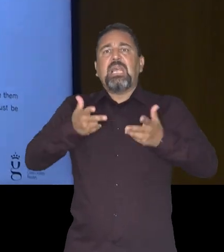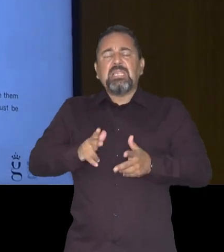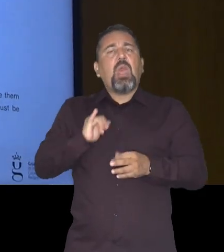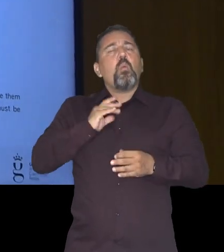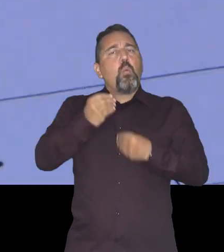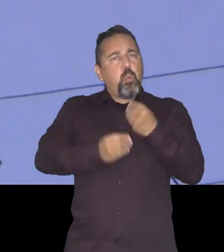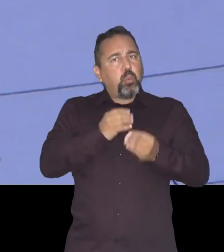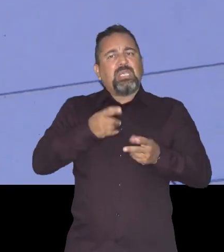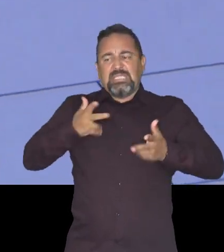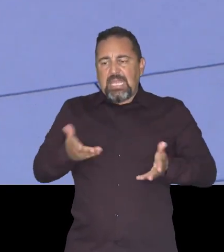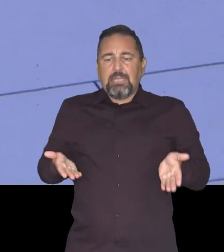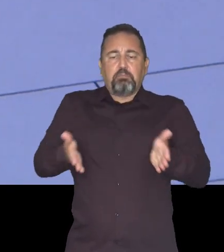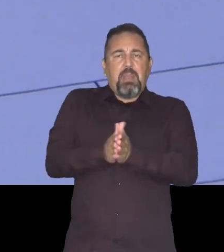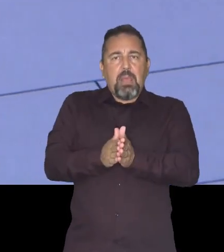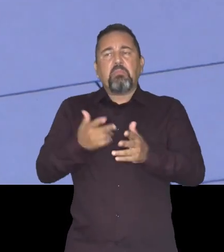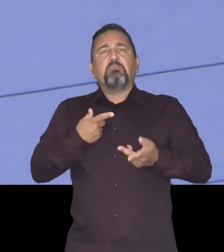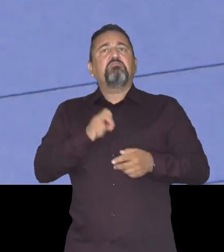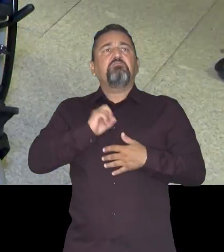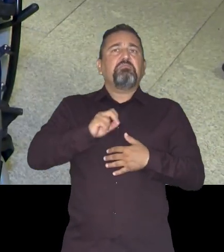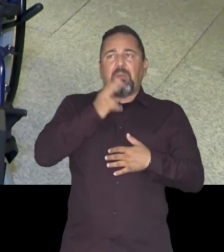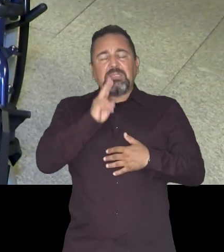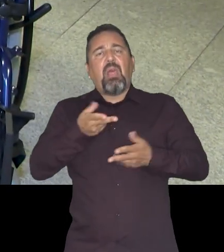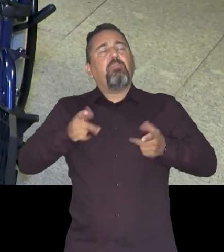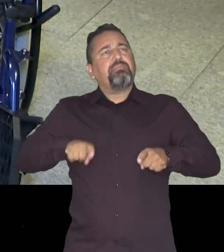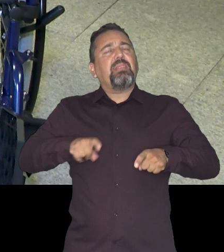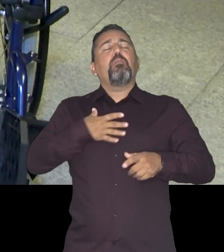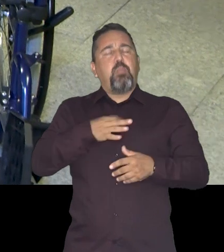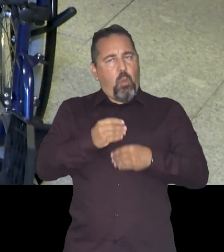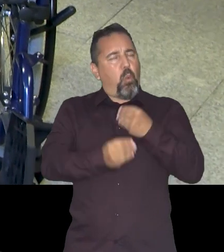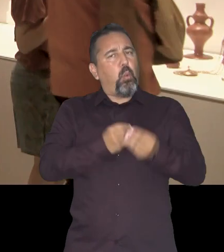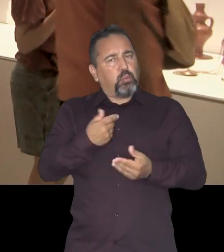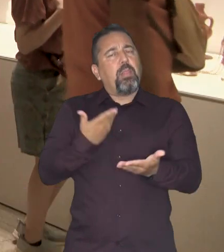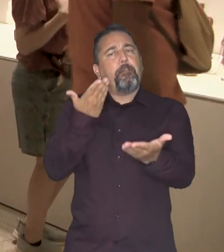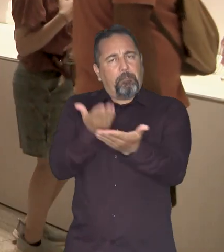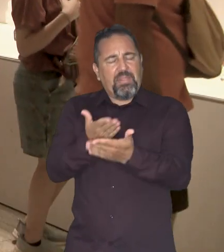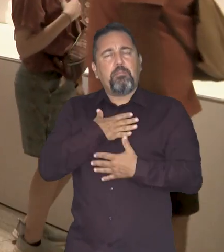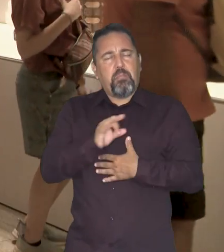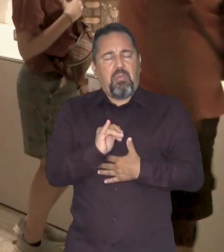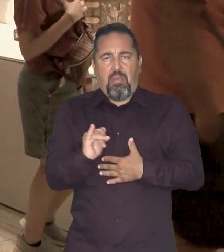sillas de ruedas, bastones con asiento, y sillas plegables que permiten hacer un descanso durante la visita.